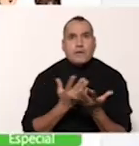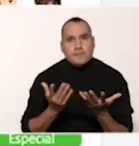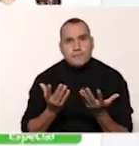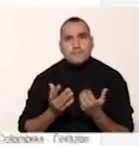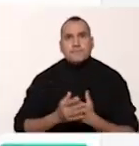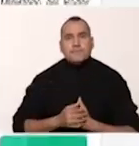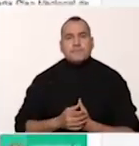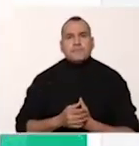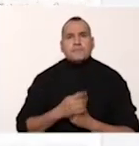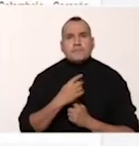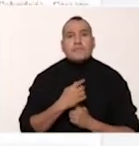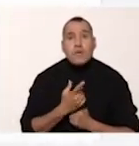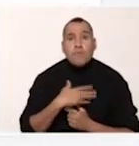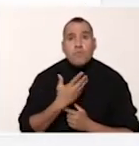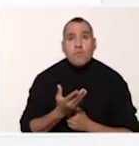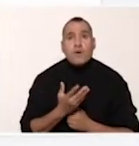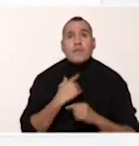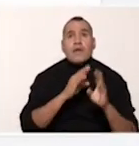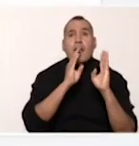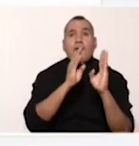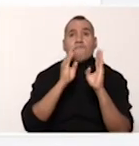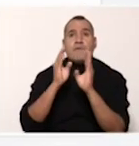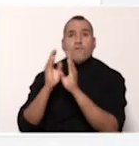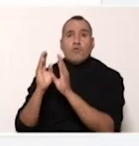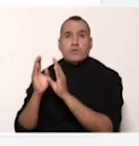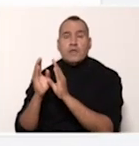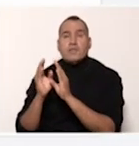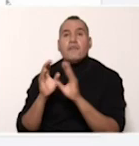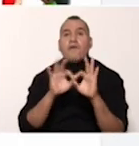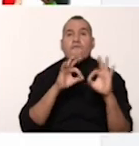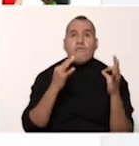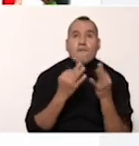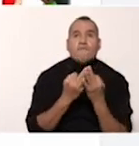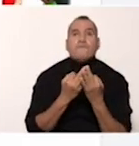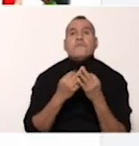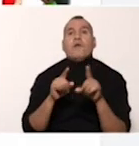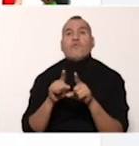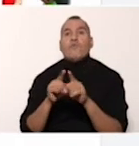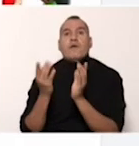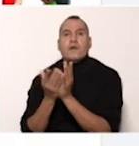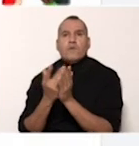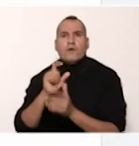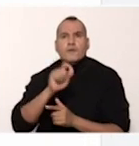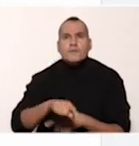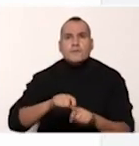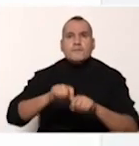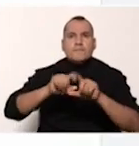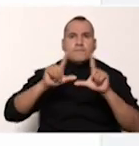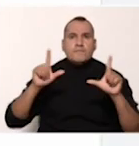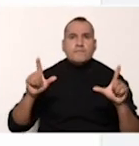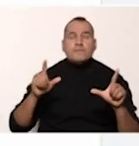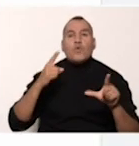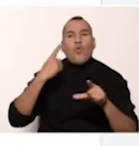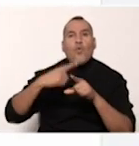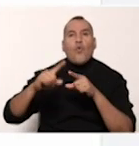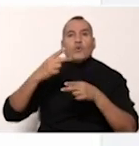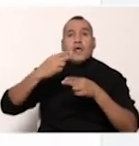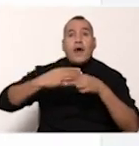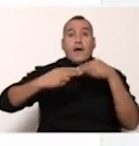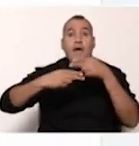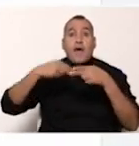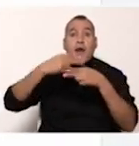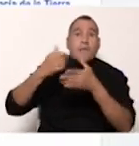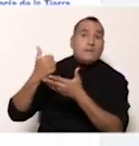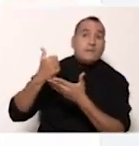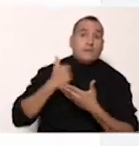web, visita la biblioteca digital, donde encontrarás manuales no solamente de HTML, sino de otras herramientas que te van a